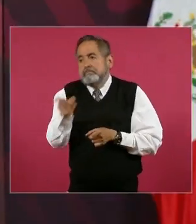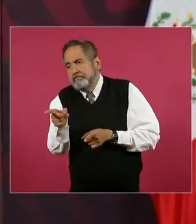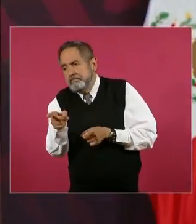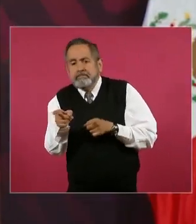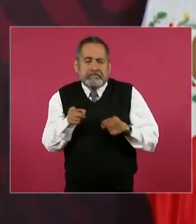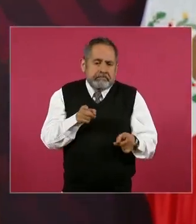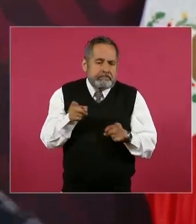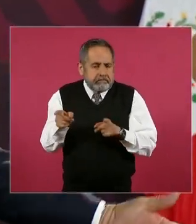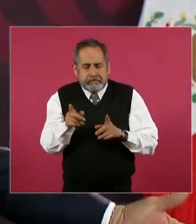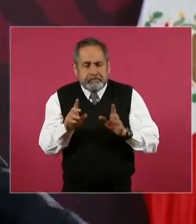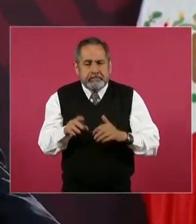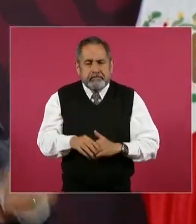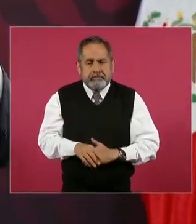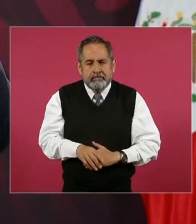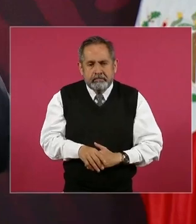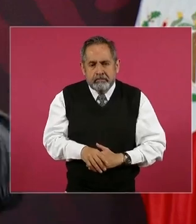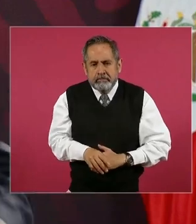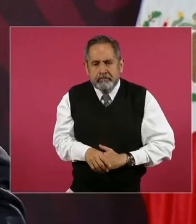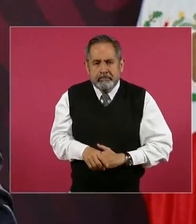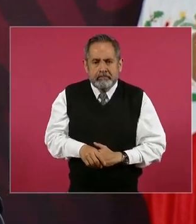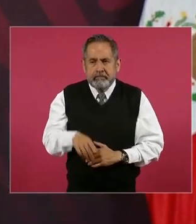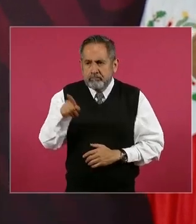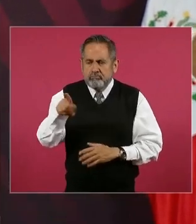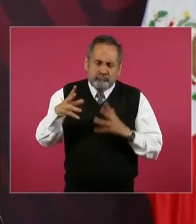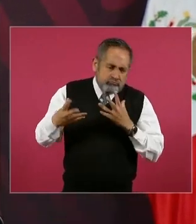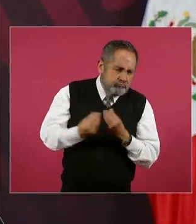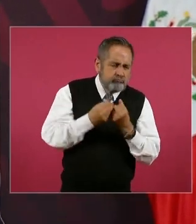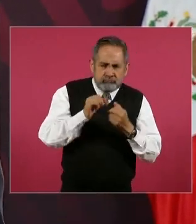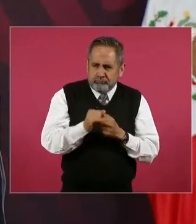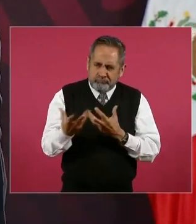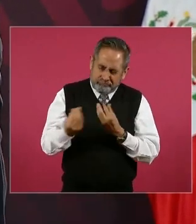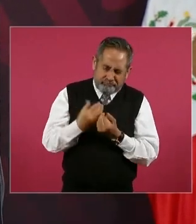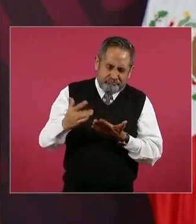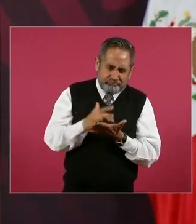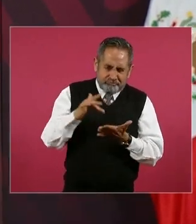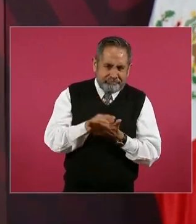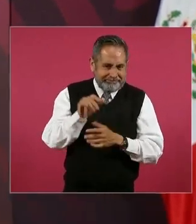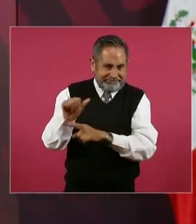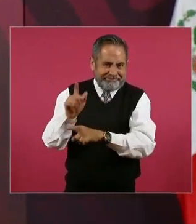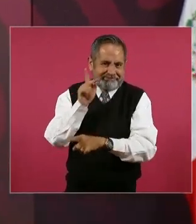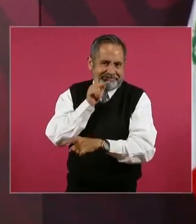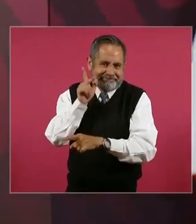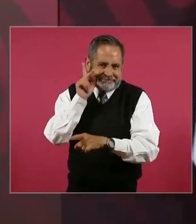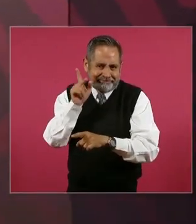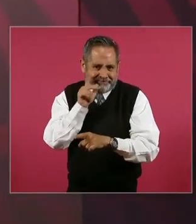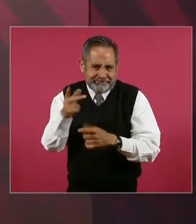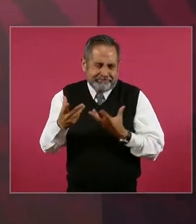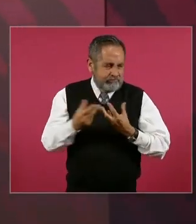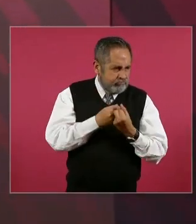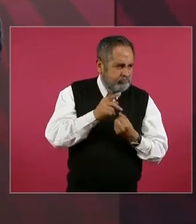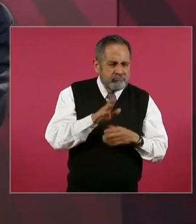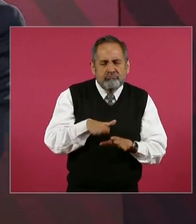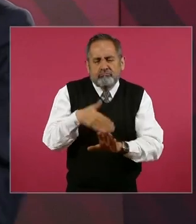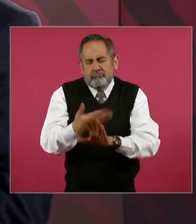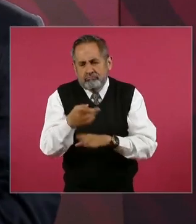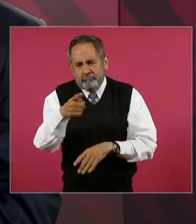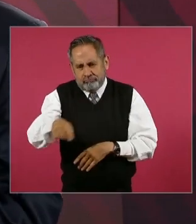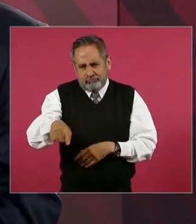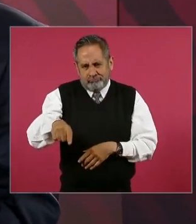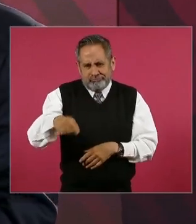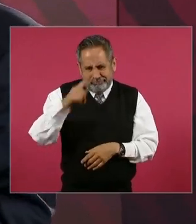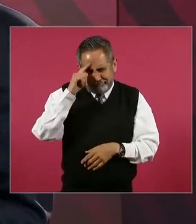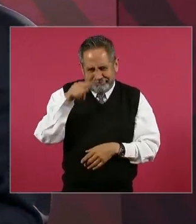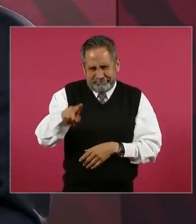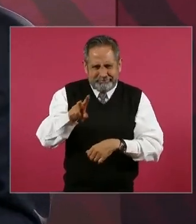esperando que se sumara a la condena a